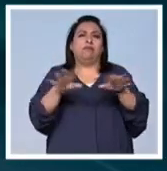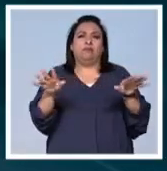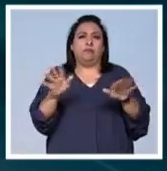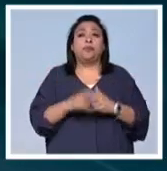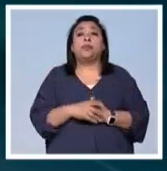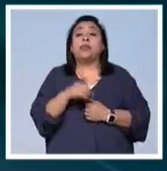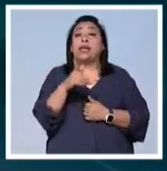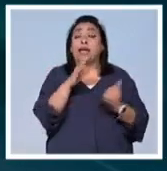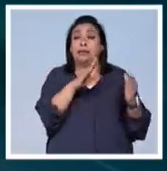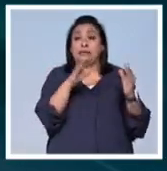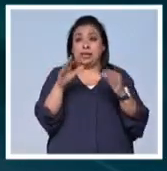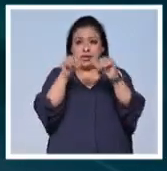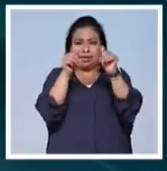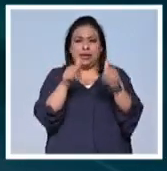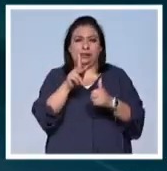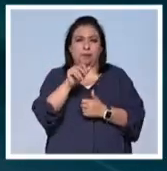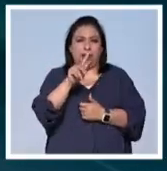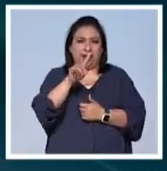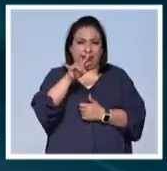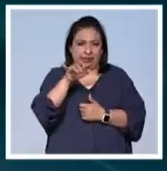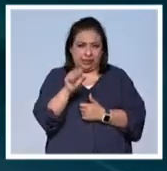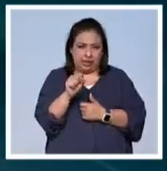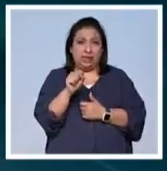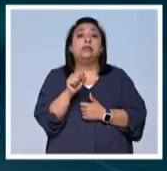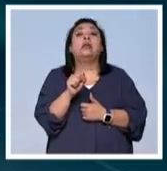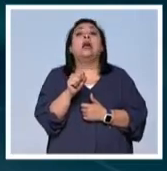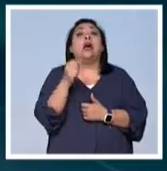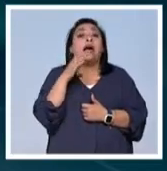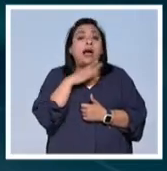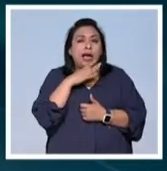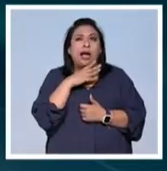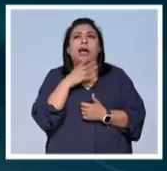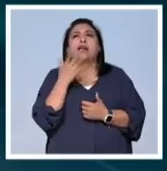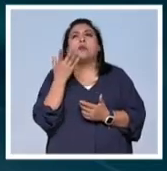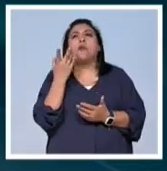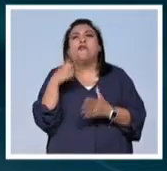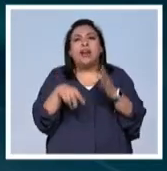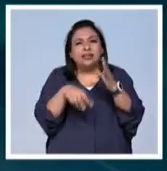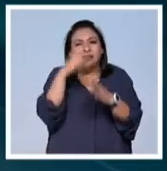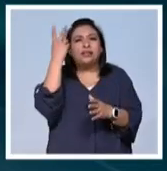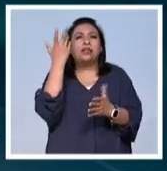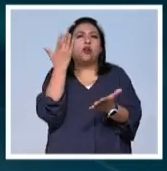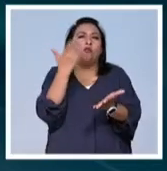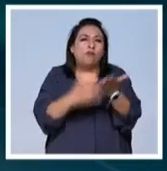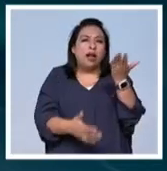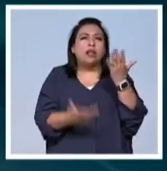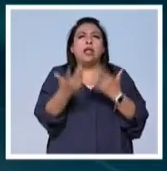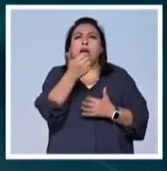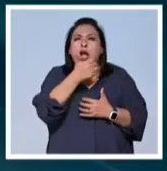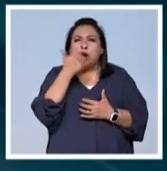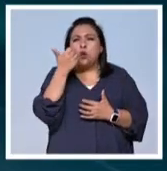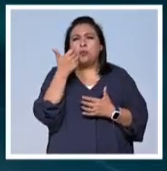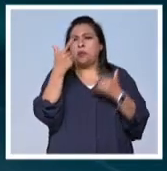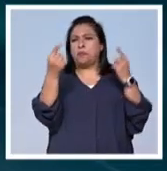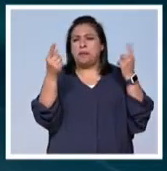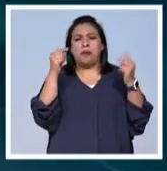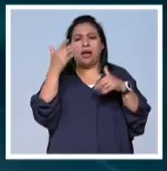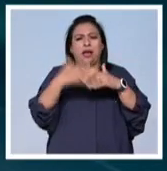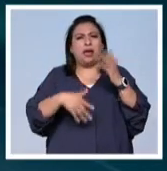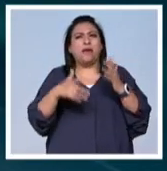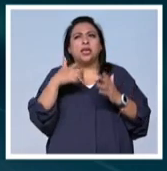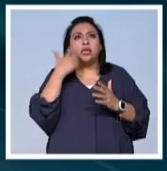en la enseñanza de las artes plásticas que hay como lagunas como carencias los estudiantes salen con un afán de